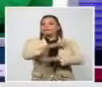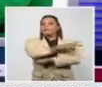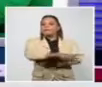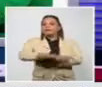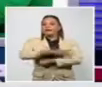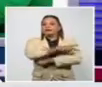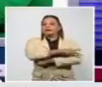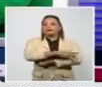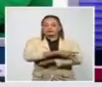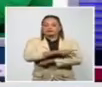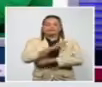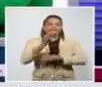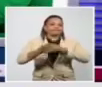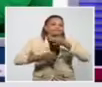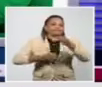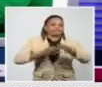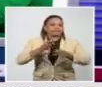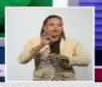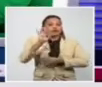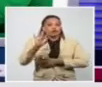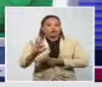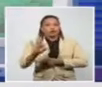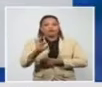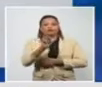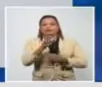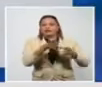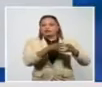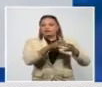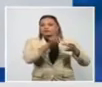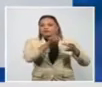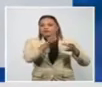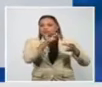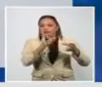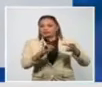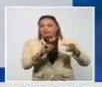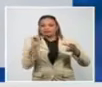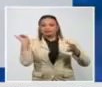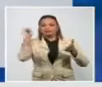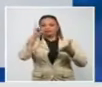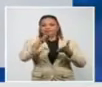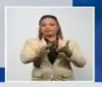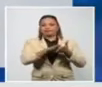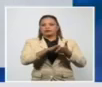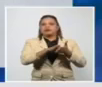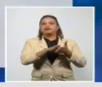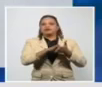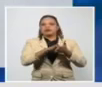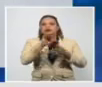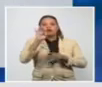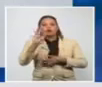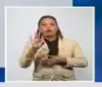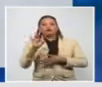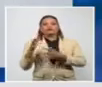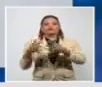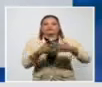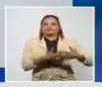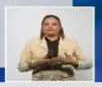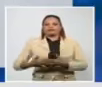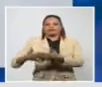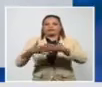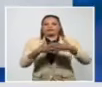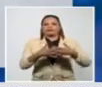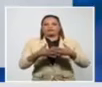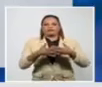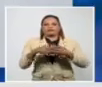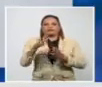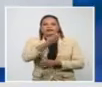8 de los 26 casos importados de Estados Unidos, la procedencia. De España